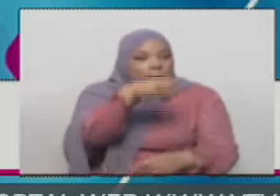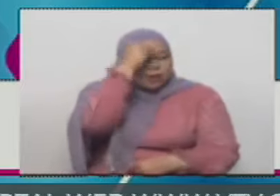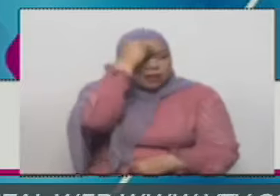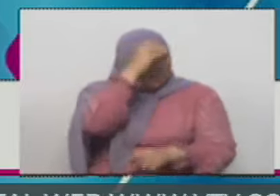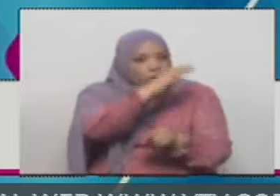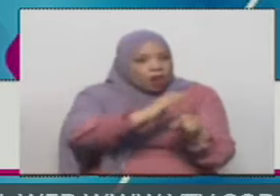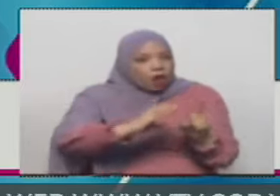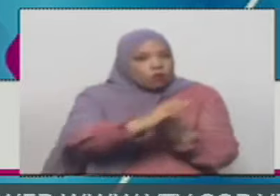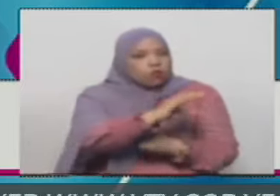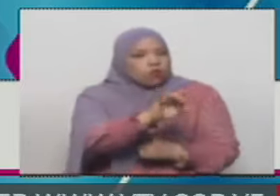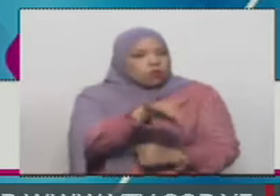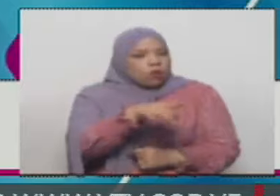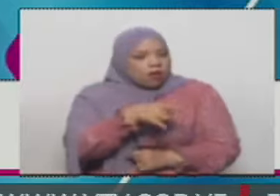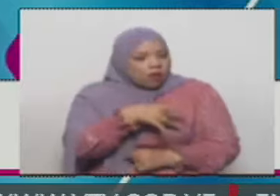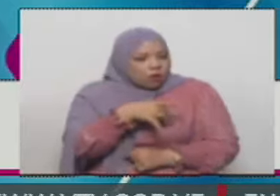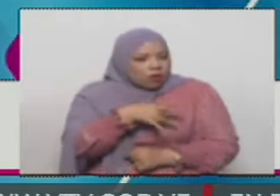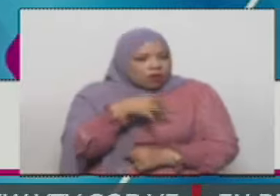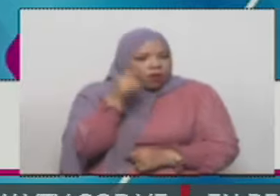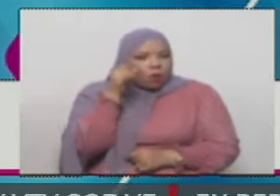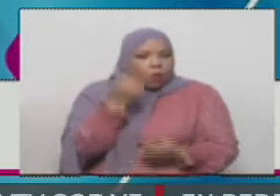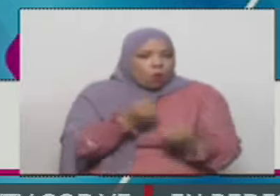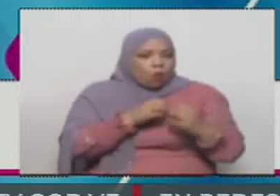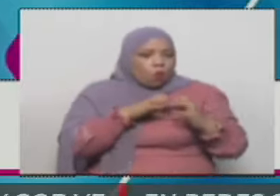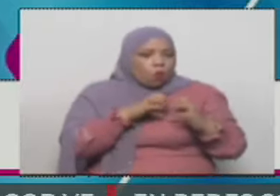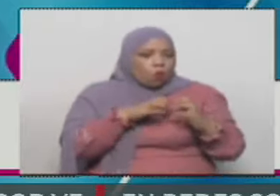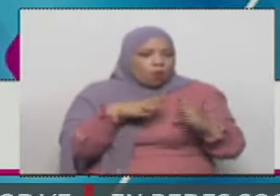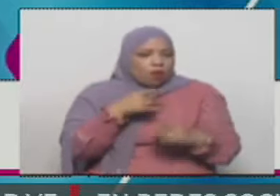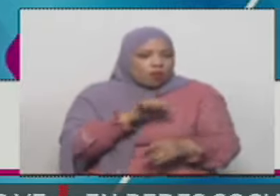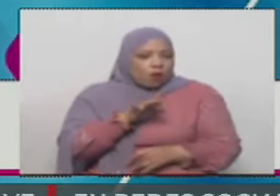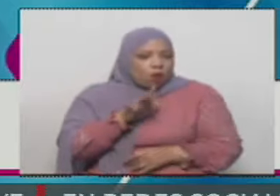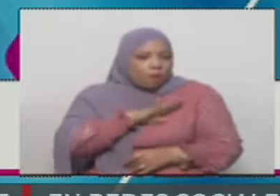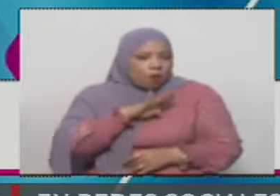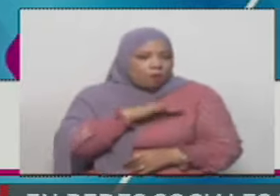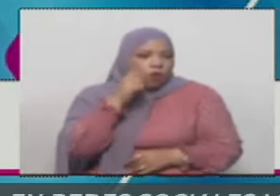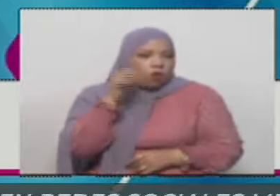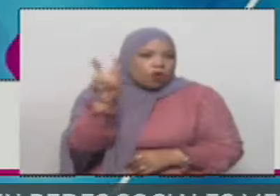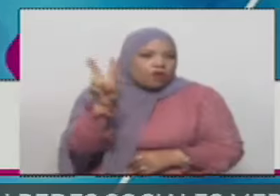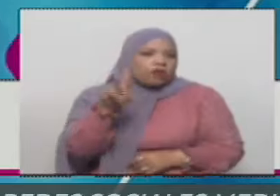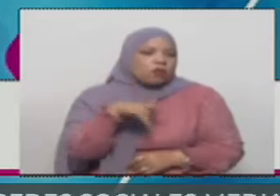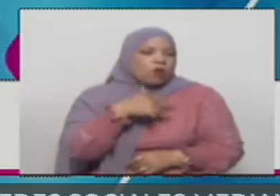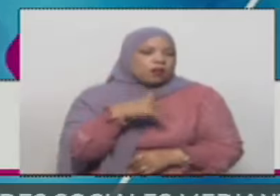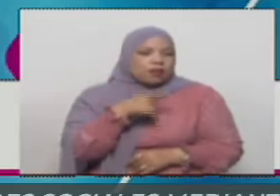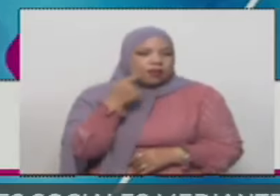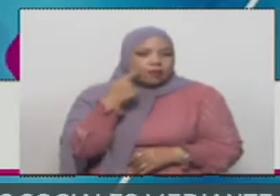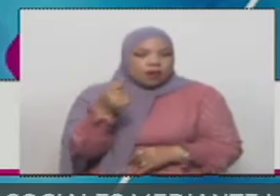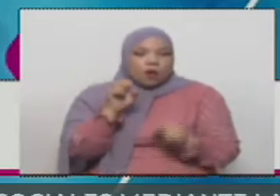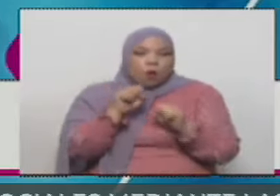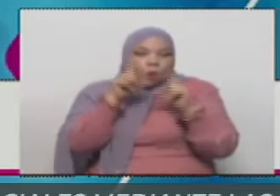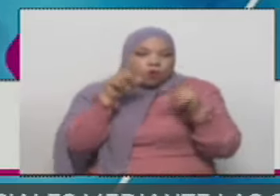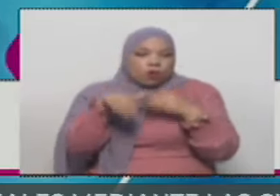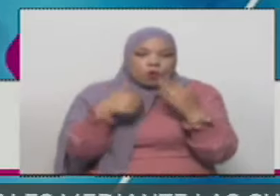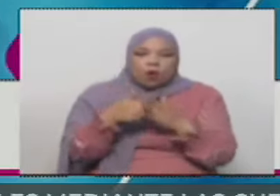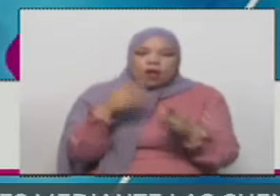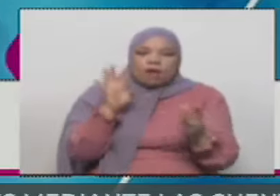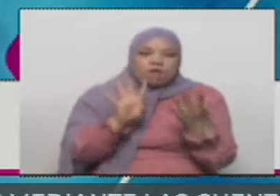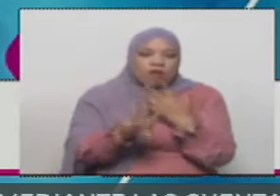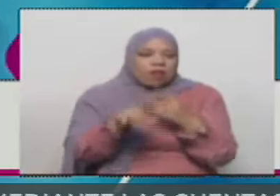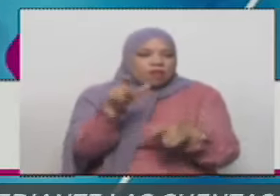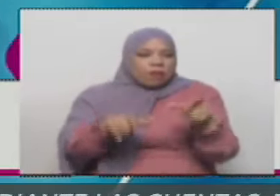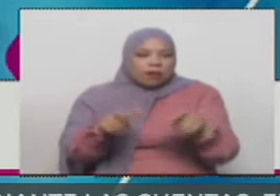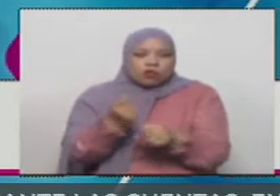el latido de la patria, el latido del alma nacional. Por eso es muy emocionante, señor presidente, ver a cada uno de estos festivales, que además